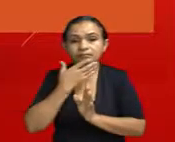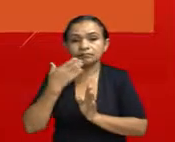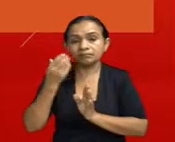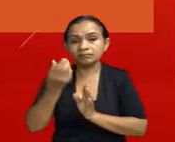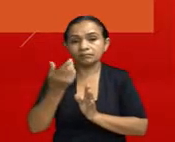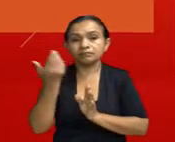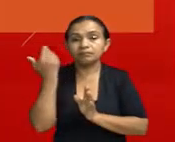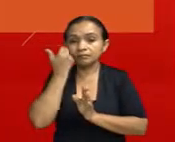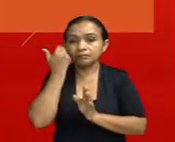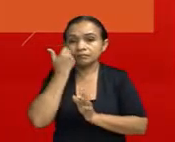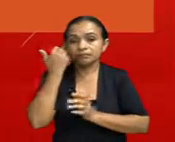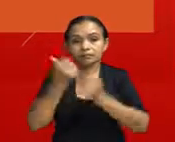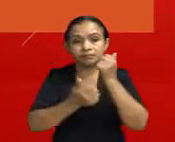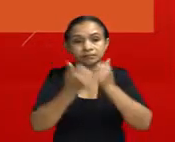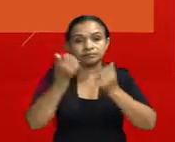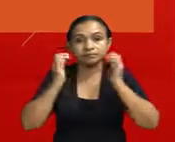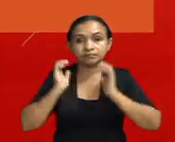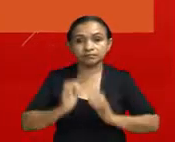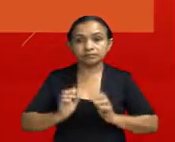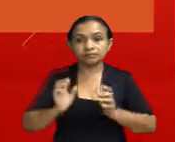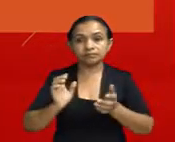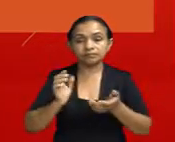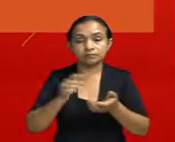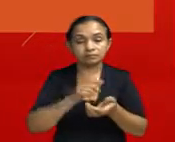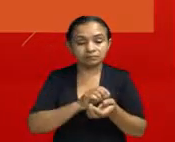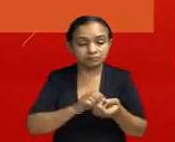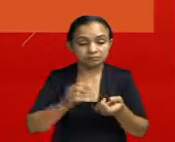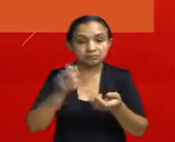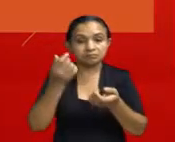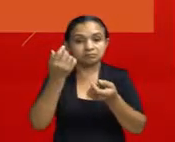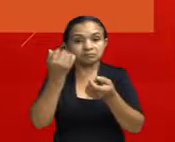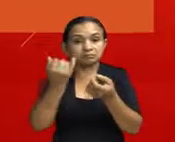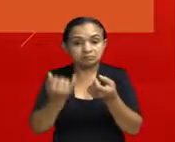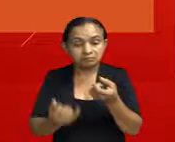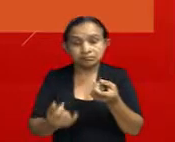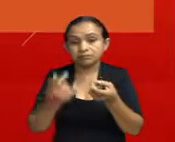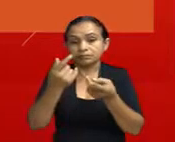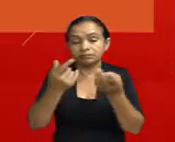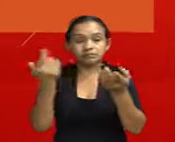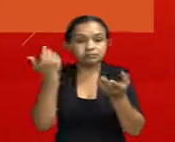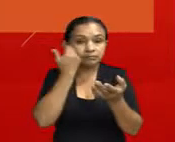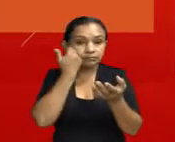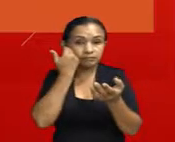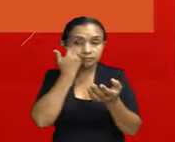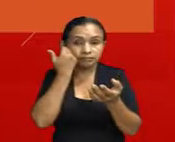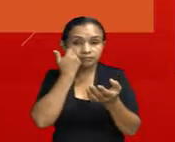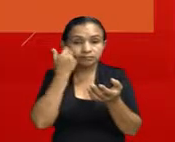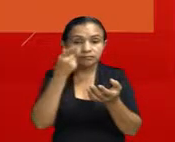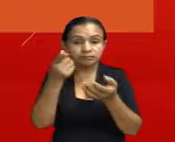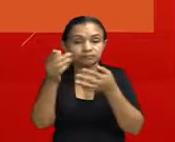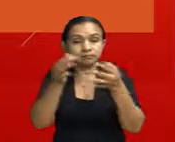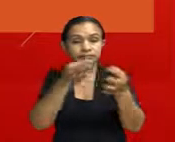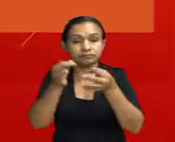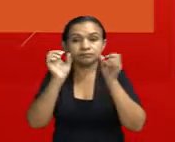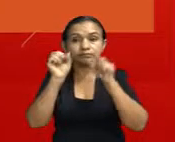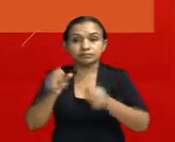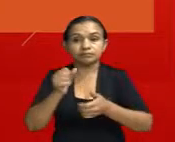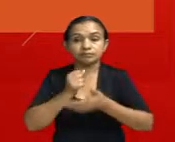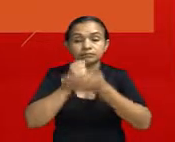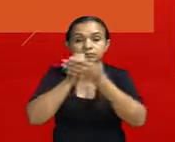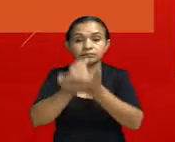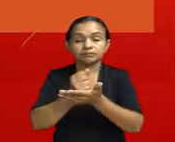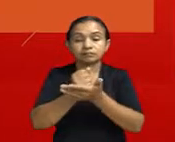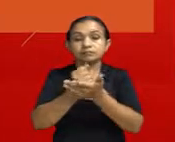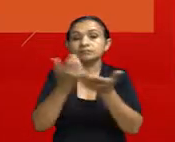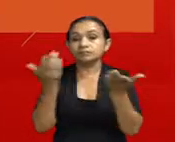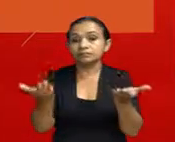enfermedades hematológicas como anemias hemolíticas, leucemias, que el tipo de enfermedades que, como tú mencionas, puede favorecer más agregación